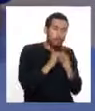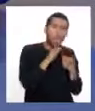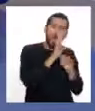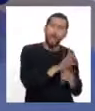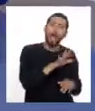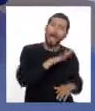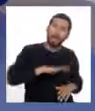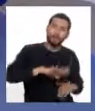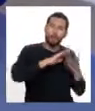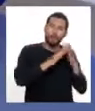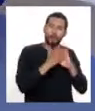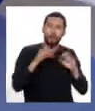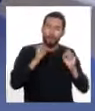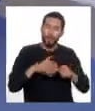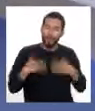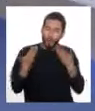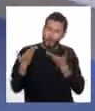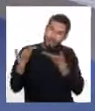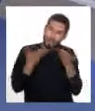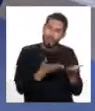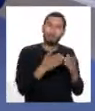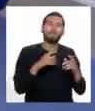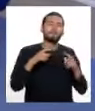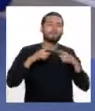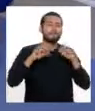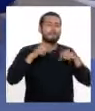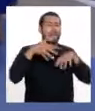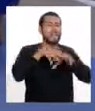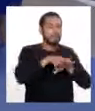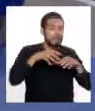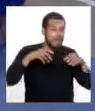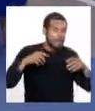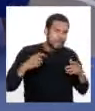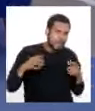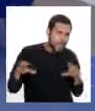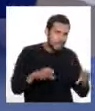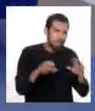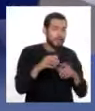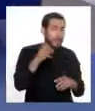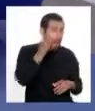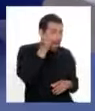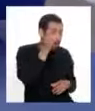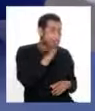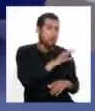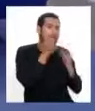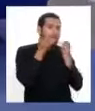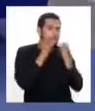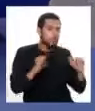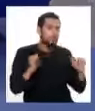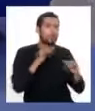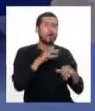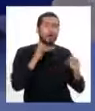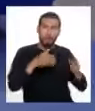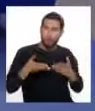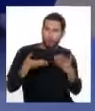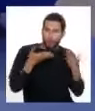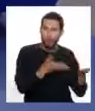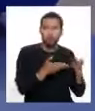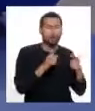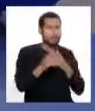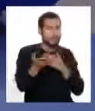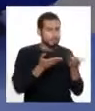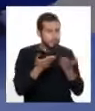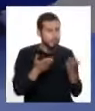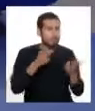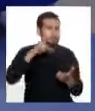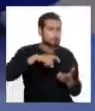para poder realizar actividades con inclusión, entendiendo el idioma de las personas y poder brindarles los servicios